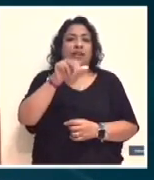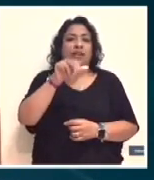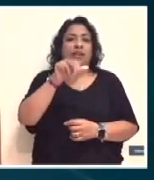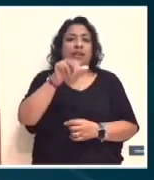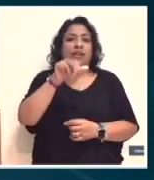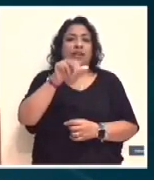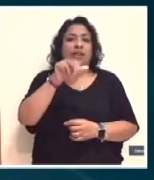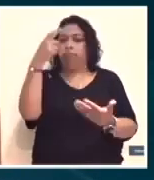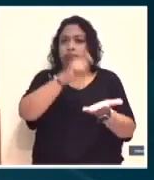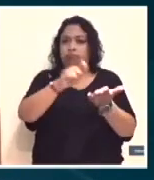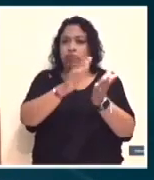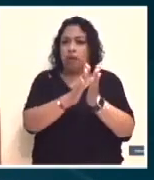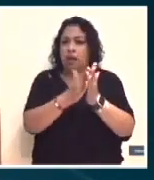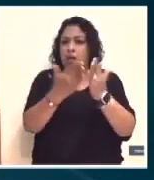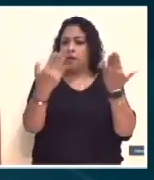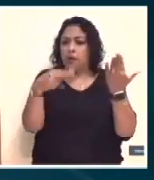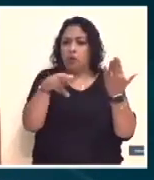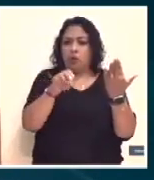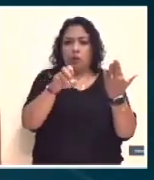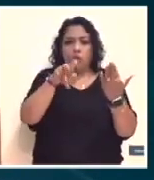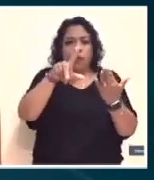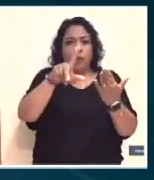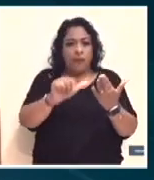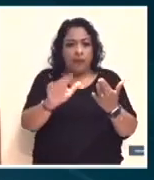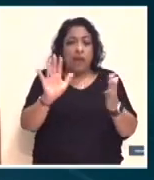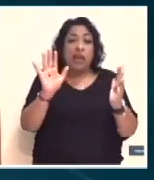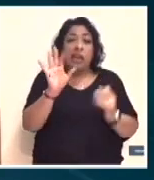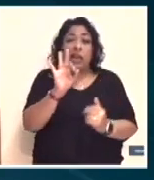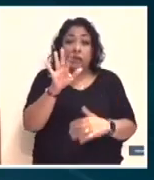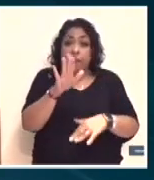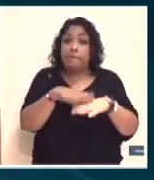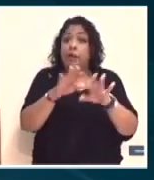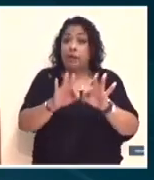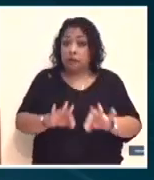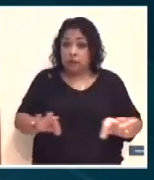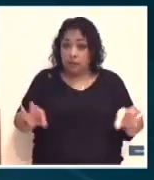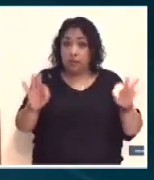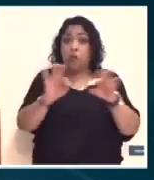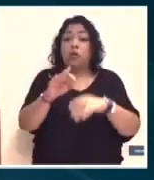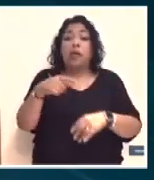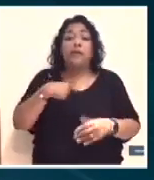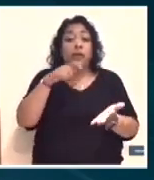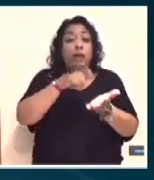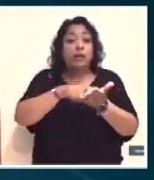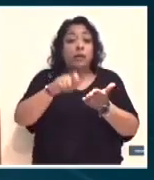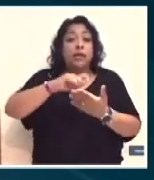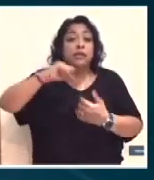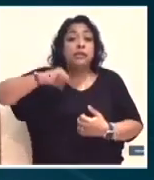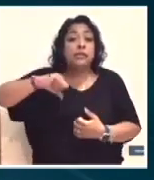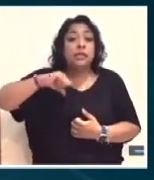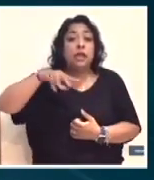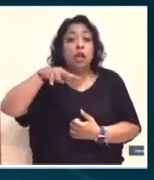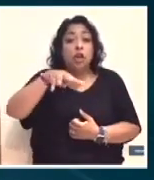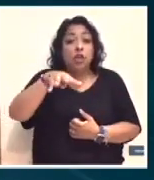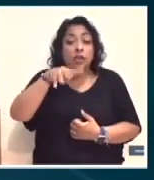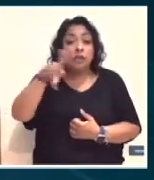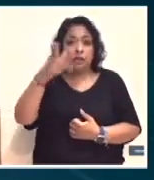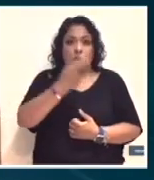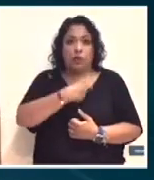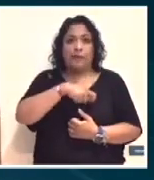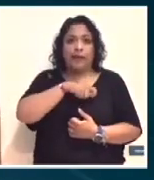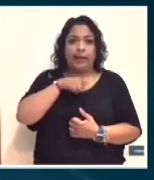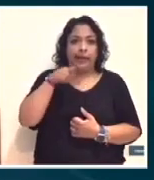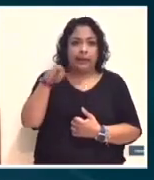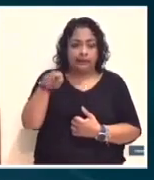acaso la más la más importante que se escribió en el siglo 19 en españa y yo diría que